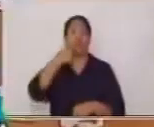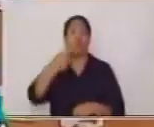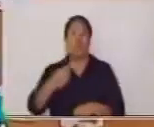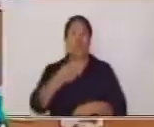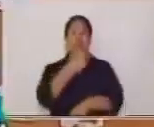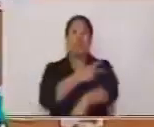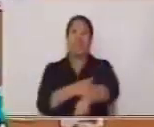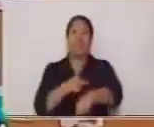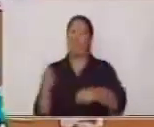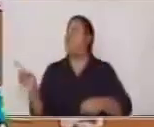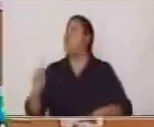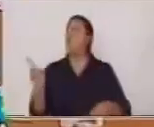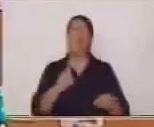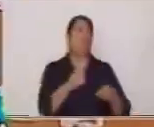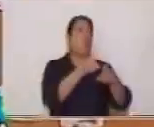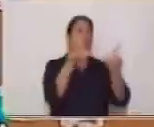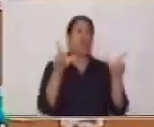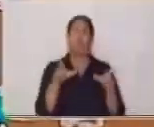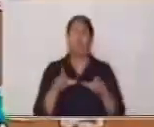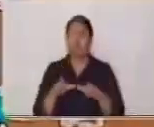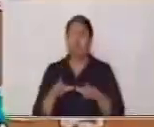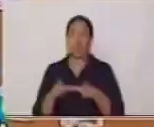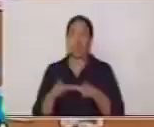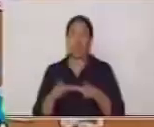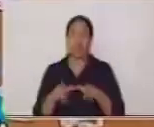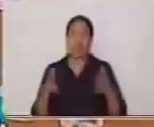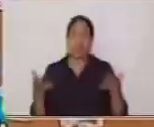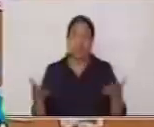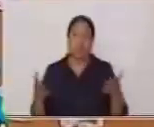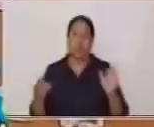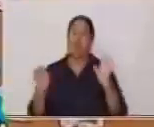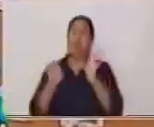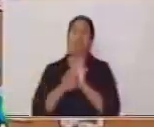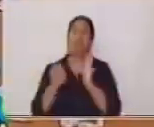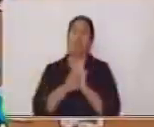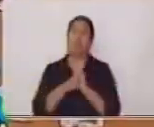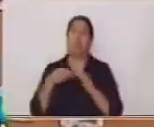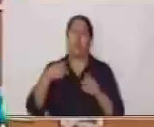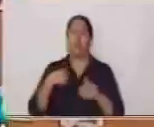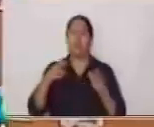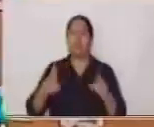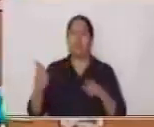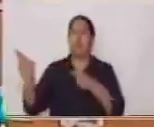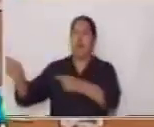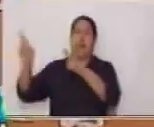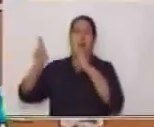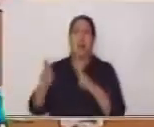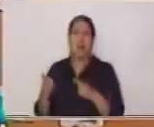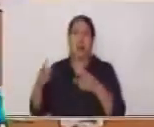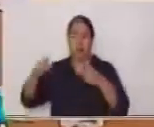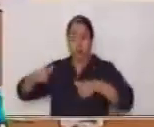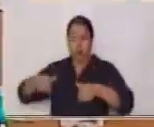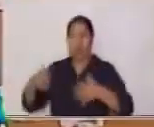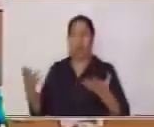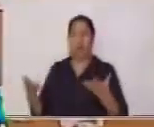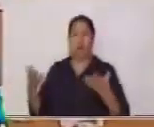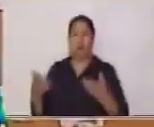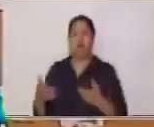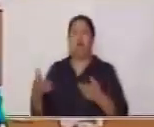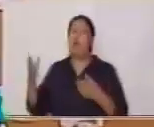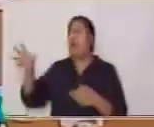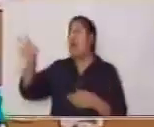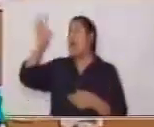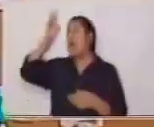qué lugar sucedió. No sería lo mismo que yo te cuente que el regalo fue acá, a que tú lo interpretes y cuando le cuentes a